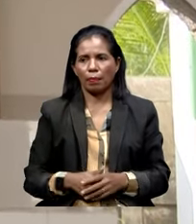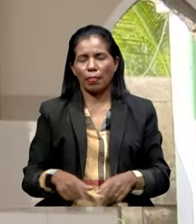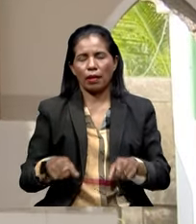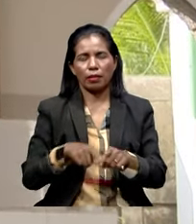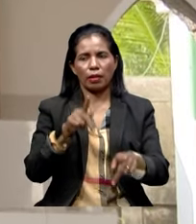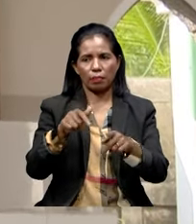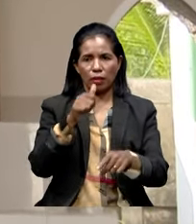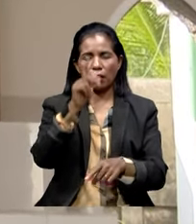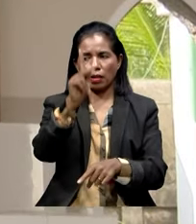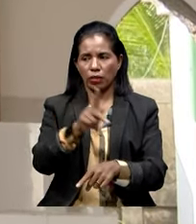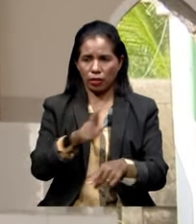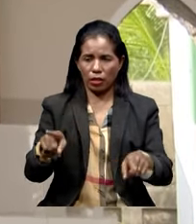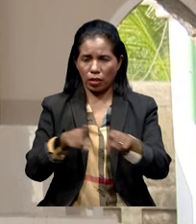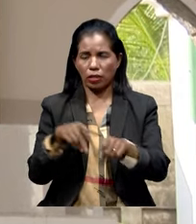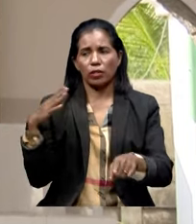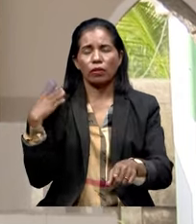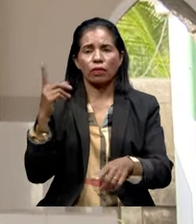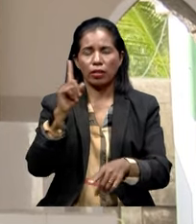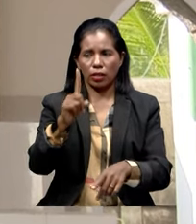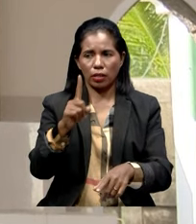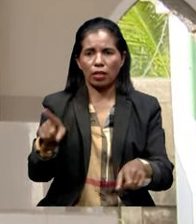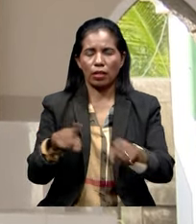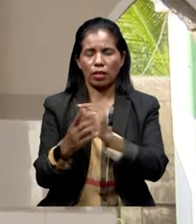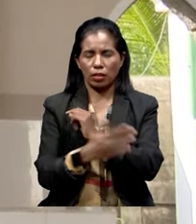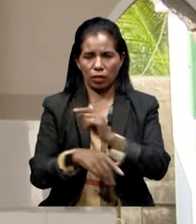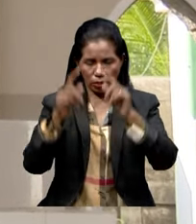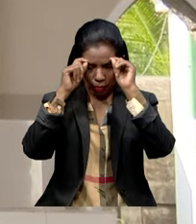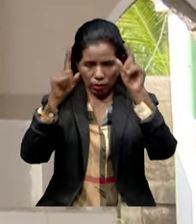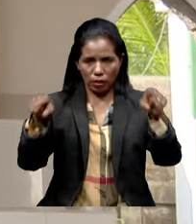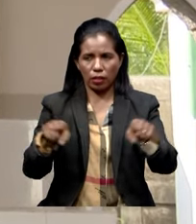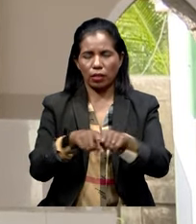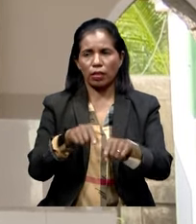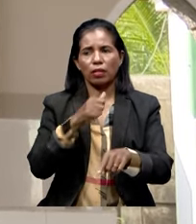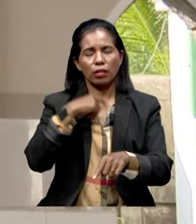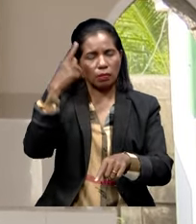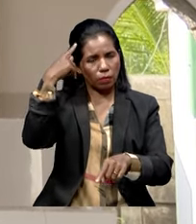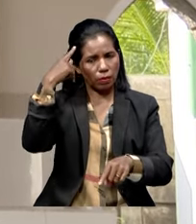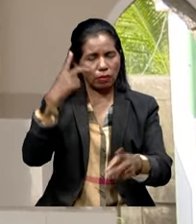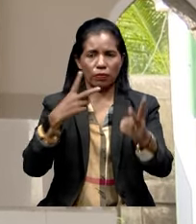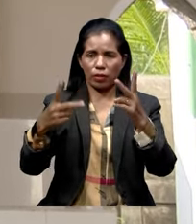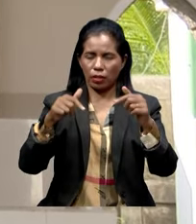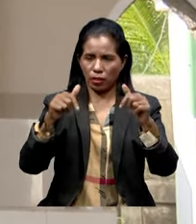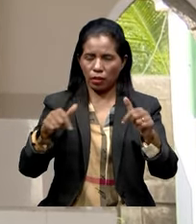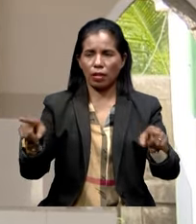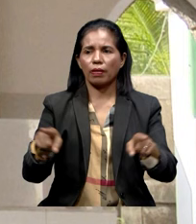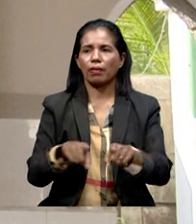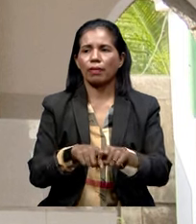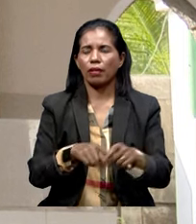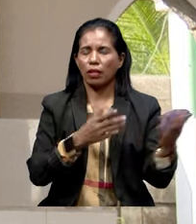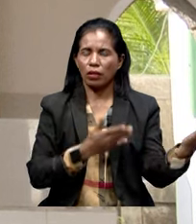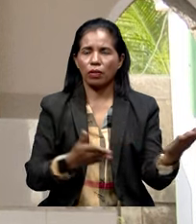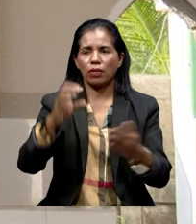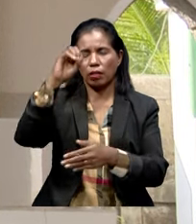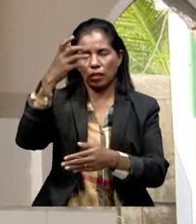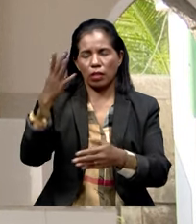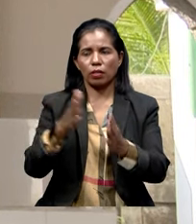no Ana San Jovem Ida, e Ana San Timor Leste Rane, Lisi amo Papa ni visita sauna ne, Ana San Lori Graça Bote